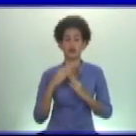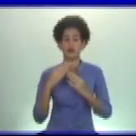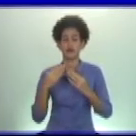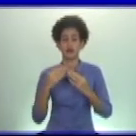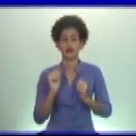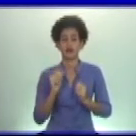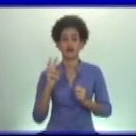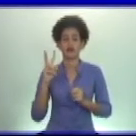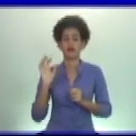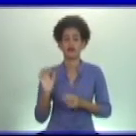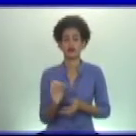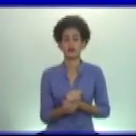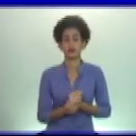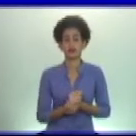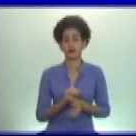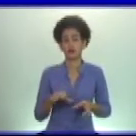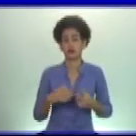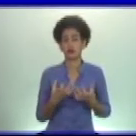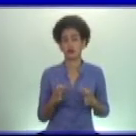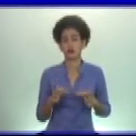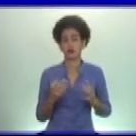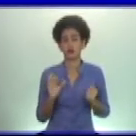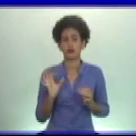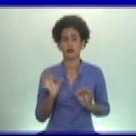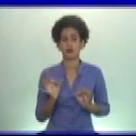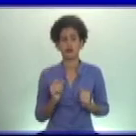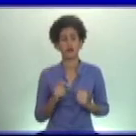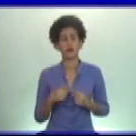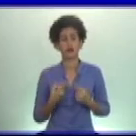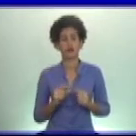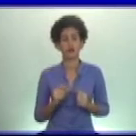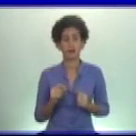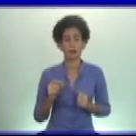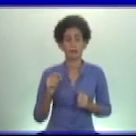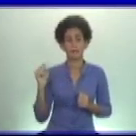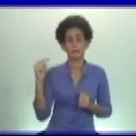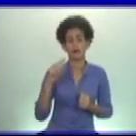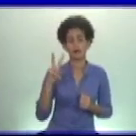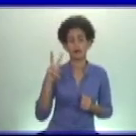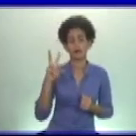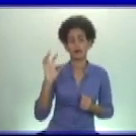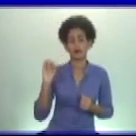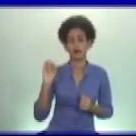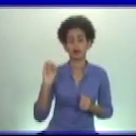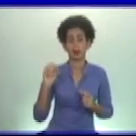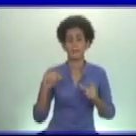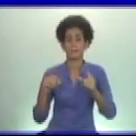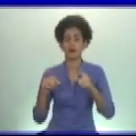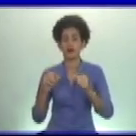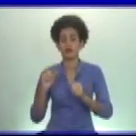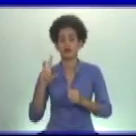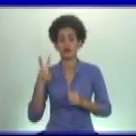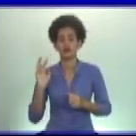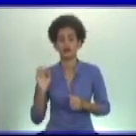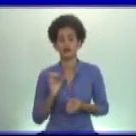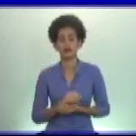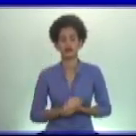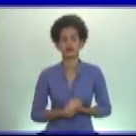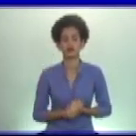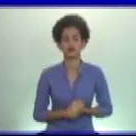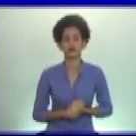la misma condición porque menos 20 es menor que 20. Vamos a ver ahora el conjunto imagen de la